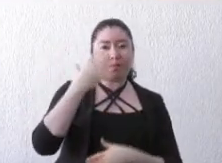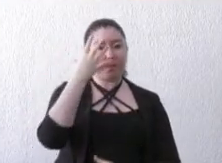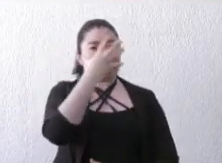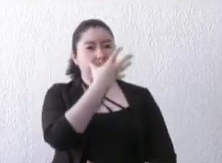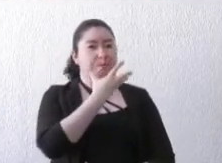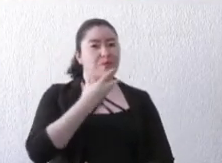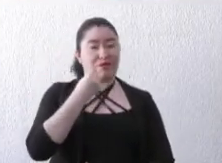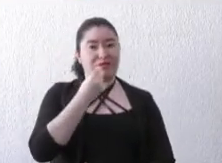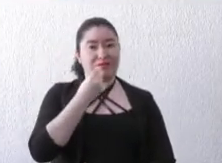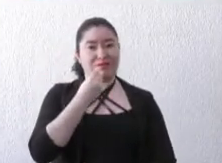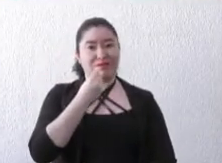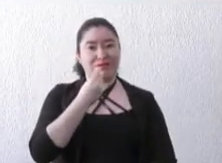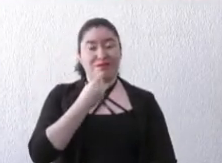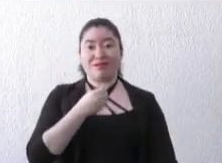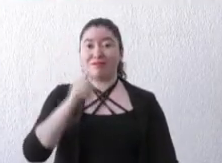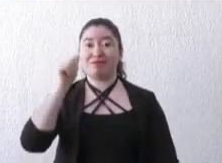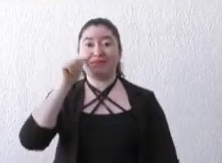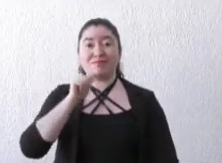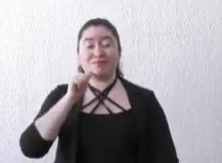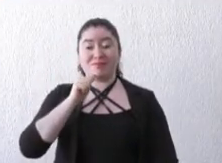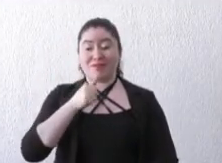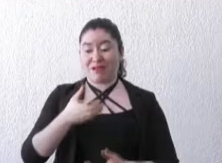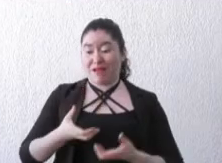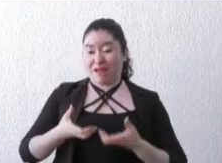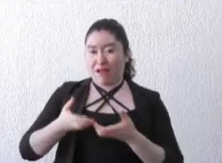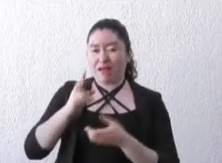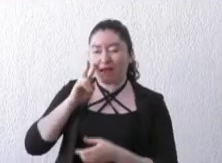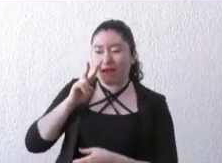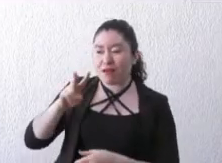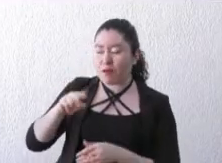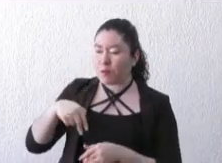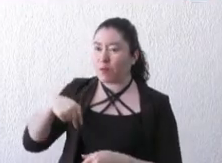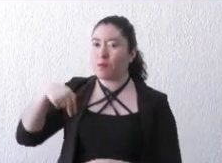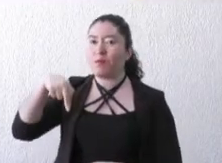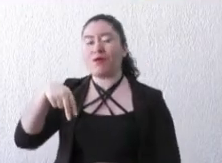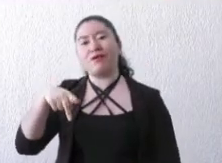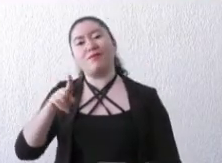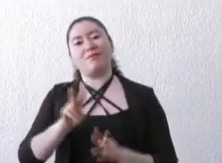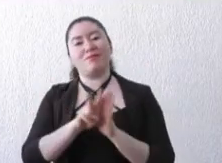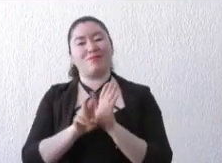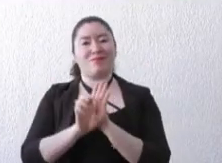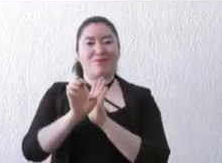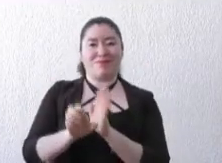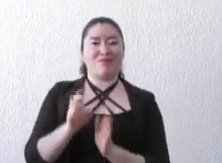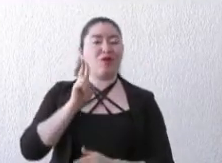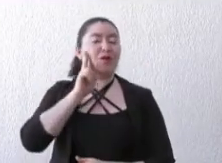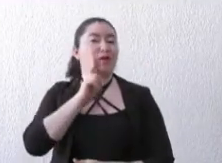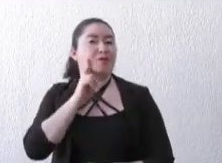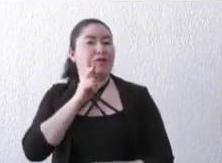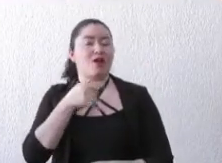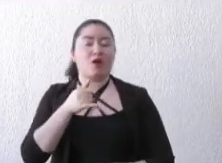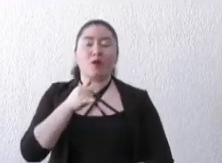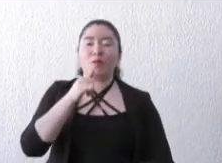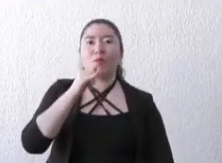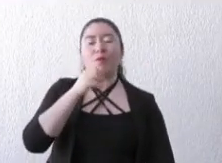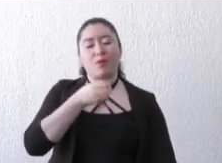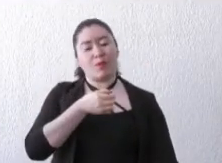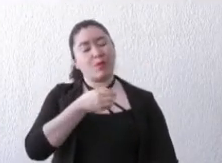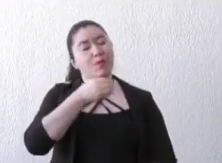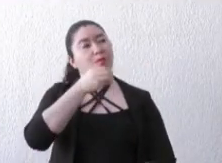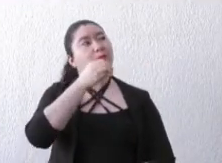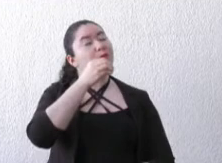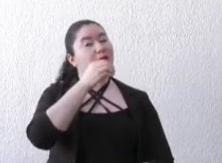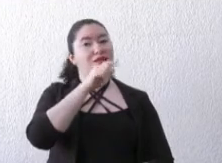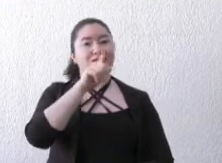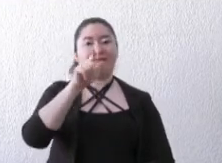antiguo, con un balcón a la calle, donde se podrá tomar vino tinto después de cada inauguración y después se podrá